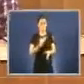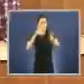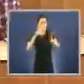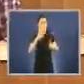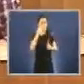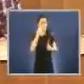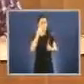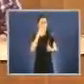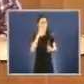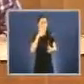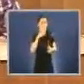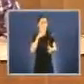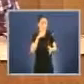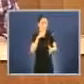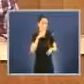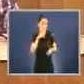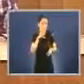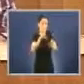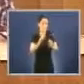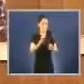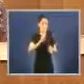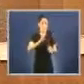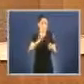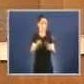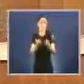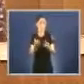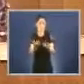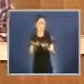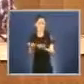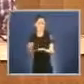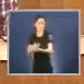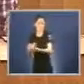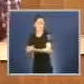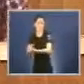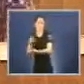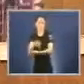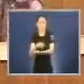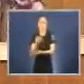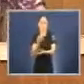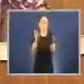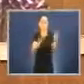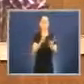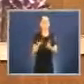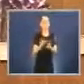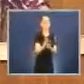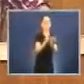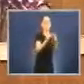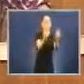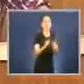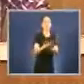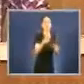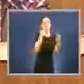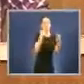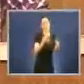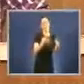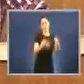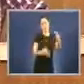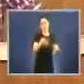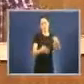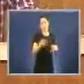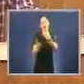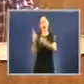de bonificacións, unha vía que lles dé seguridade xurídica suficiente. Hai concellos que se o fixeron en forma de subvencións e